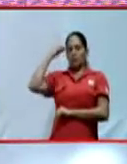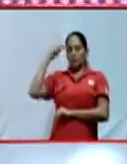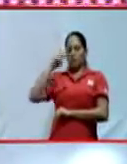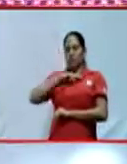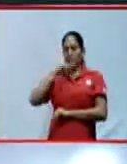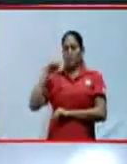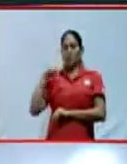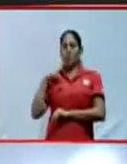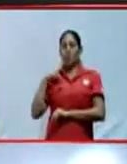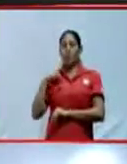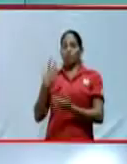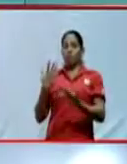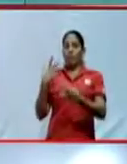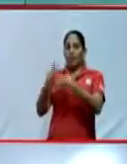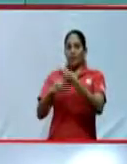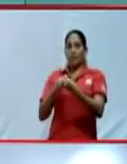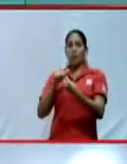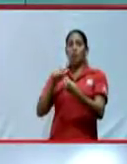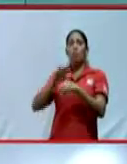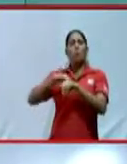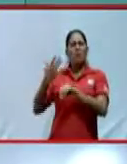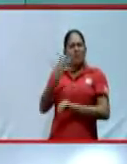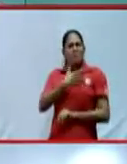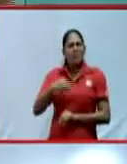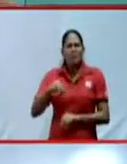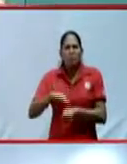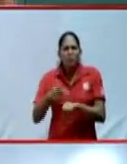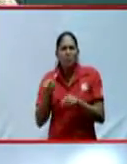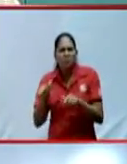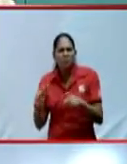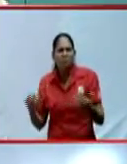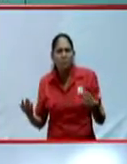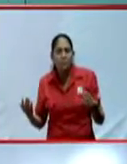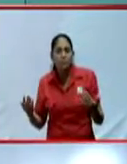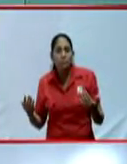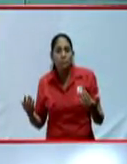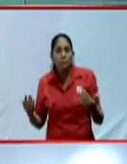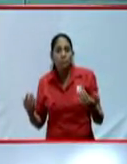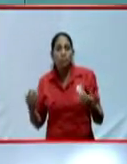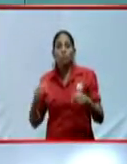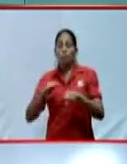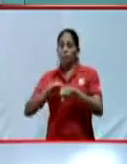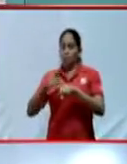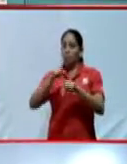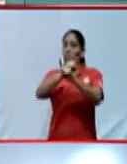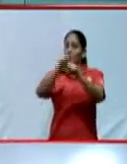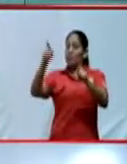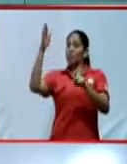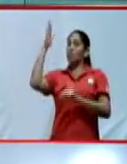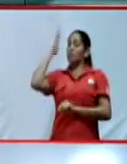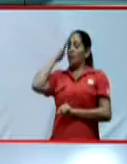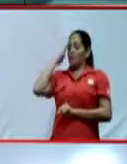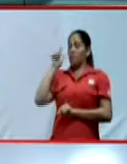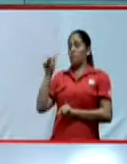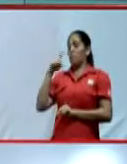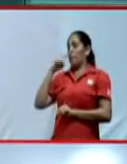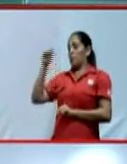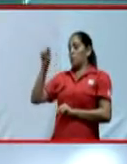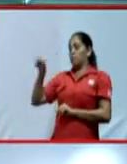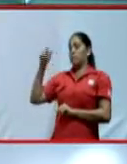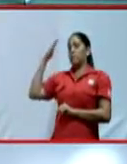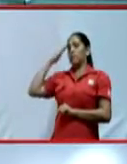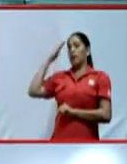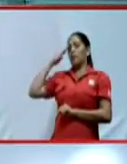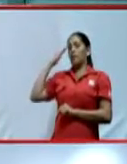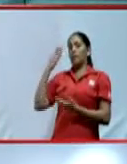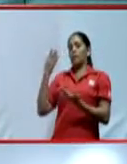muy bien que junto con el maestro Luis Brito García escribimos un libro sobre Daktari y el paramilitarismo. En ese momento se trató de